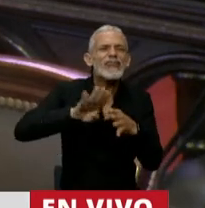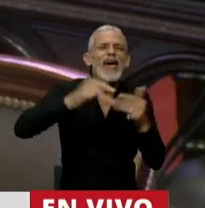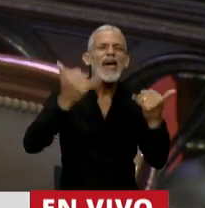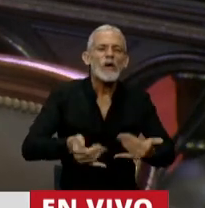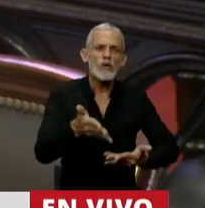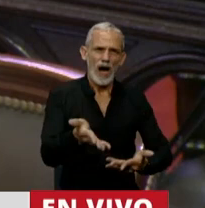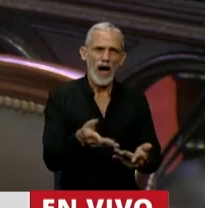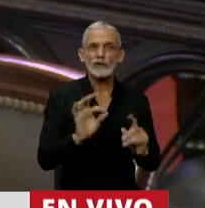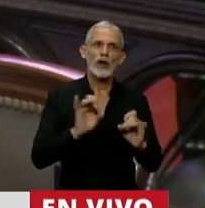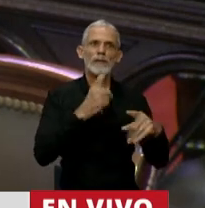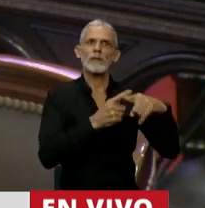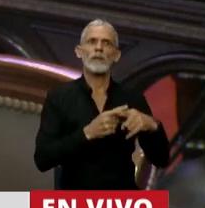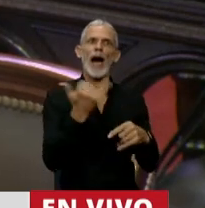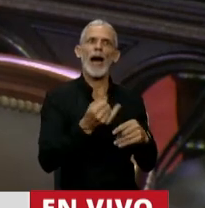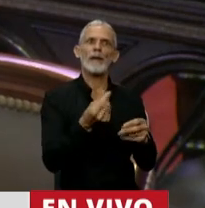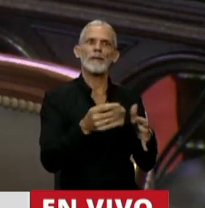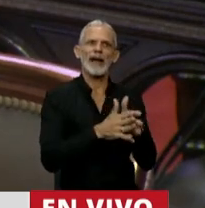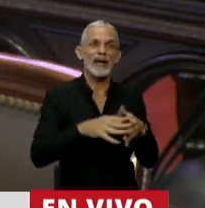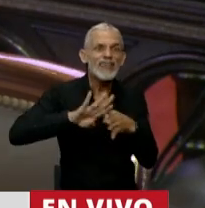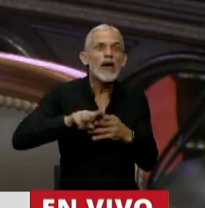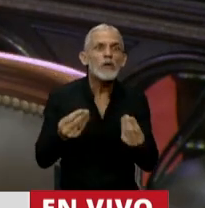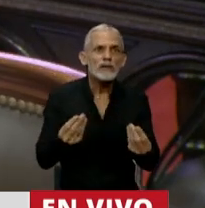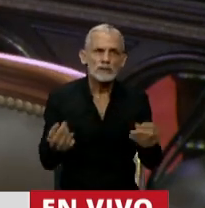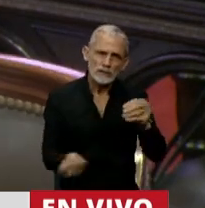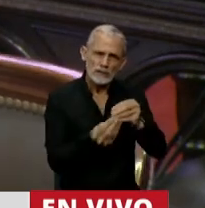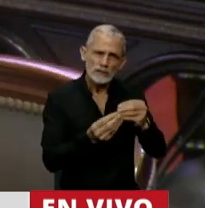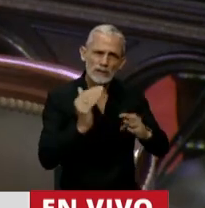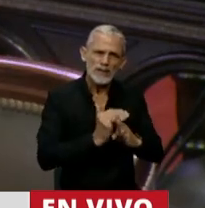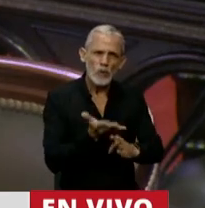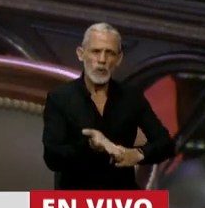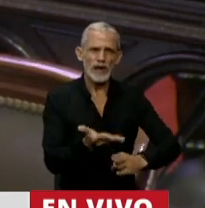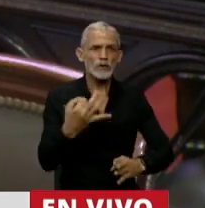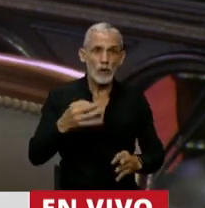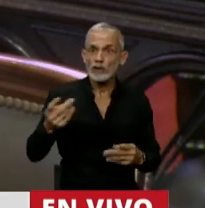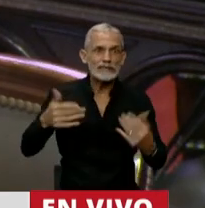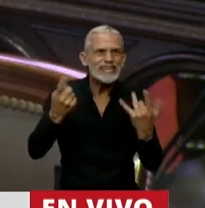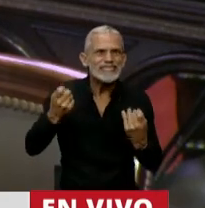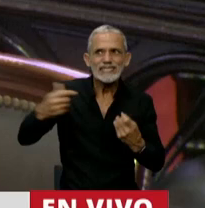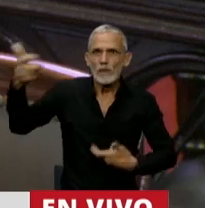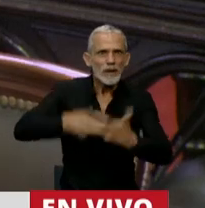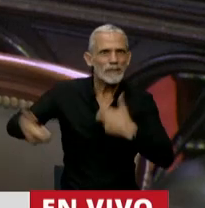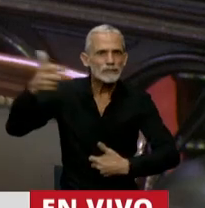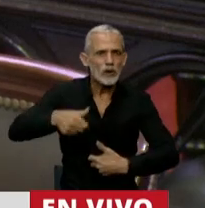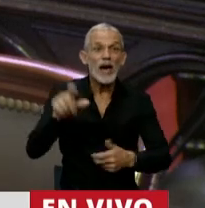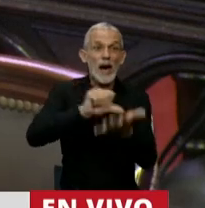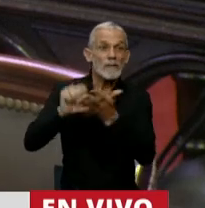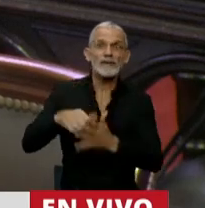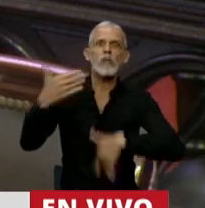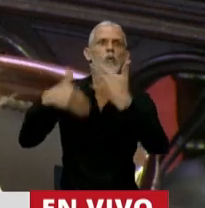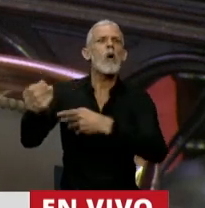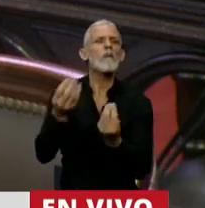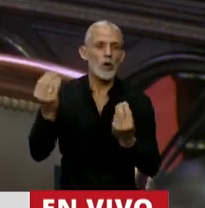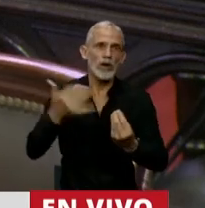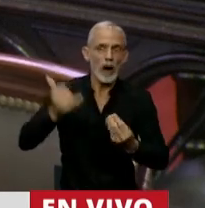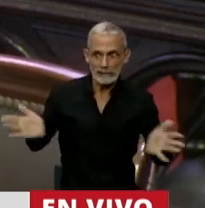tienen muchos de estos que hoy estamos grabando con este impuesto. Hoy urgen las inversiones. Los países que prosperan, prosperan